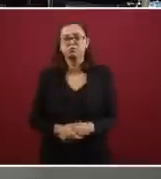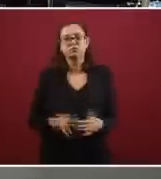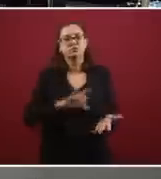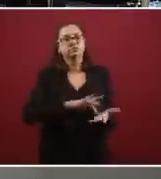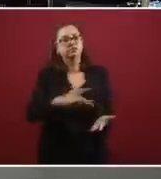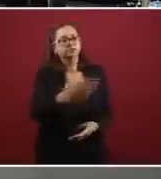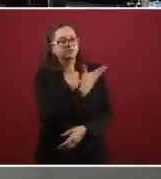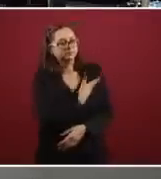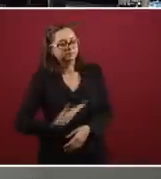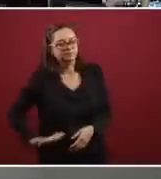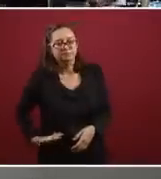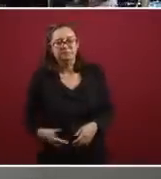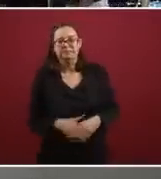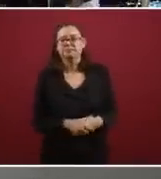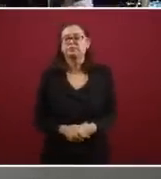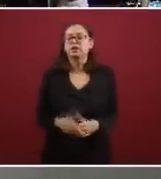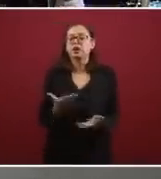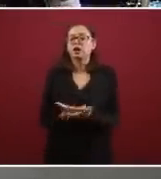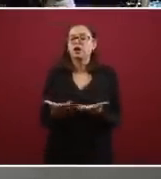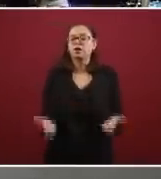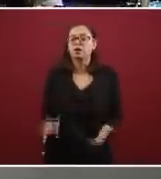presidente.